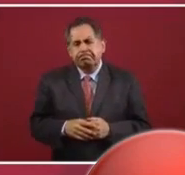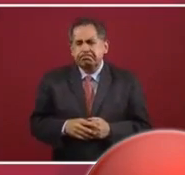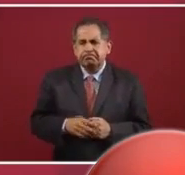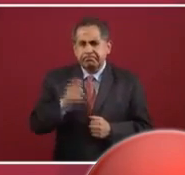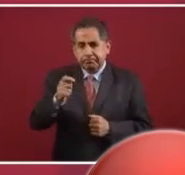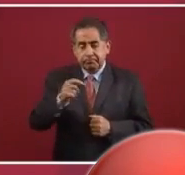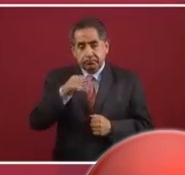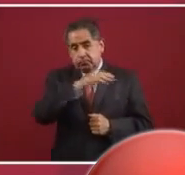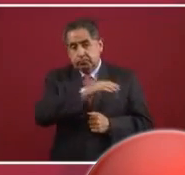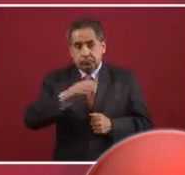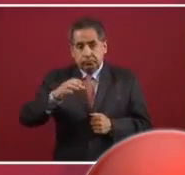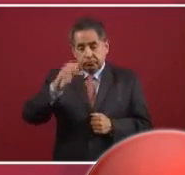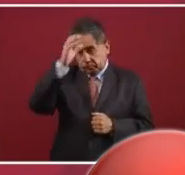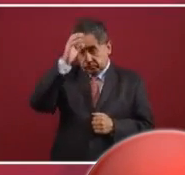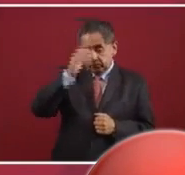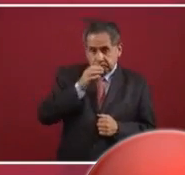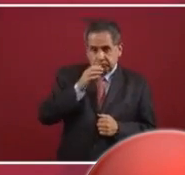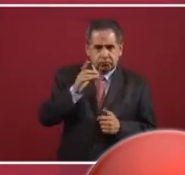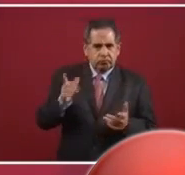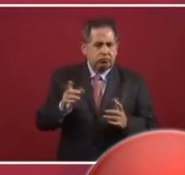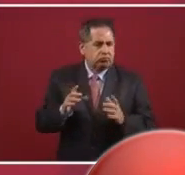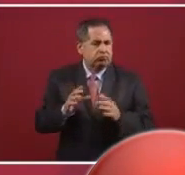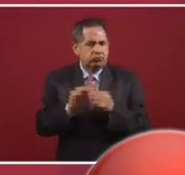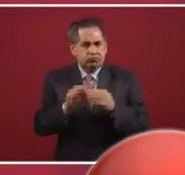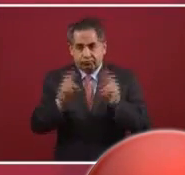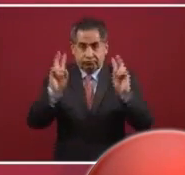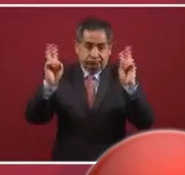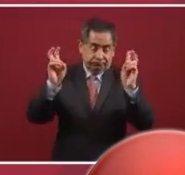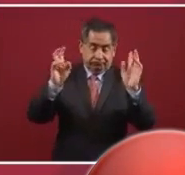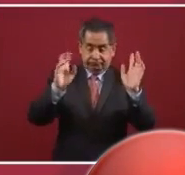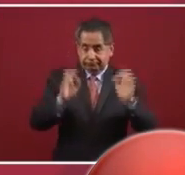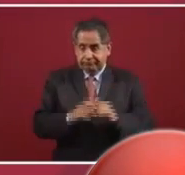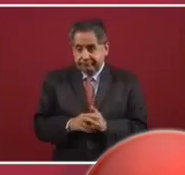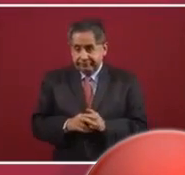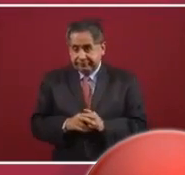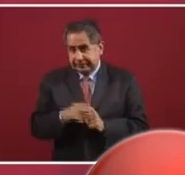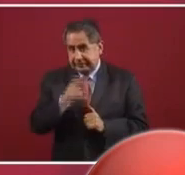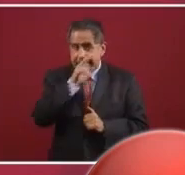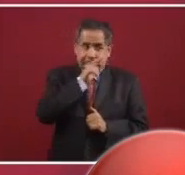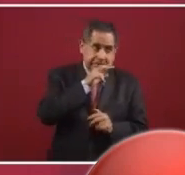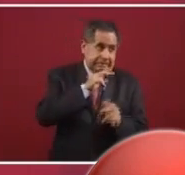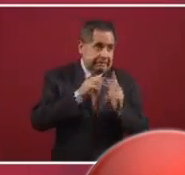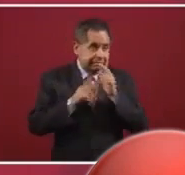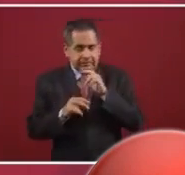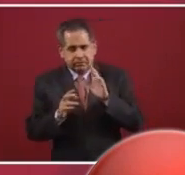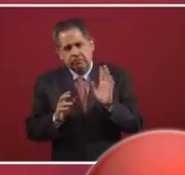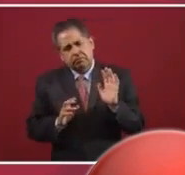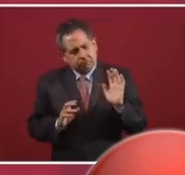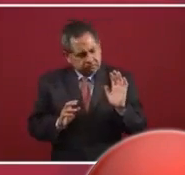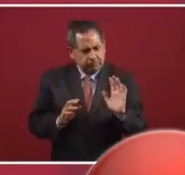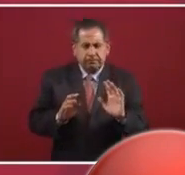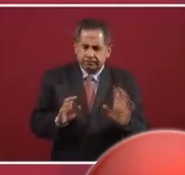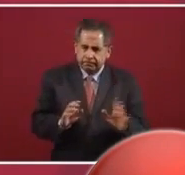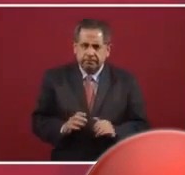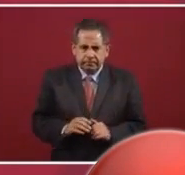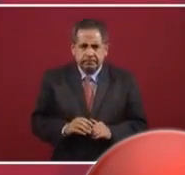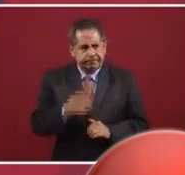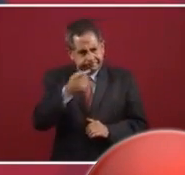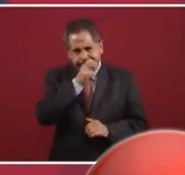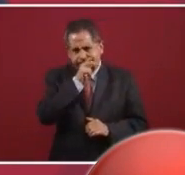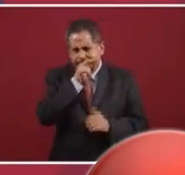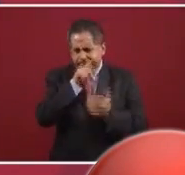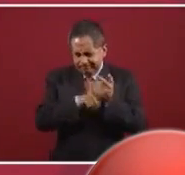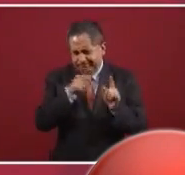de Culiacán, ¿no?, que podría ser un tema de preocupación, desde luego que lo